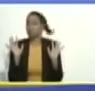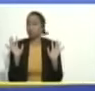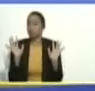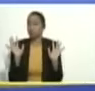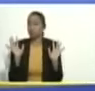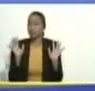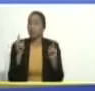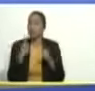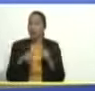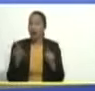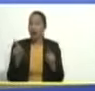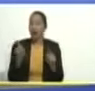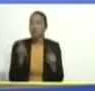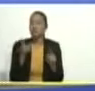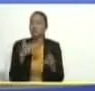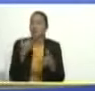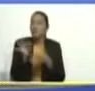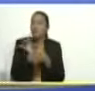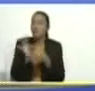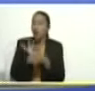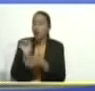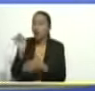más o menos funciona.